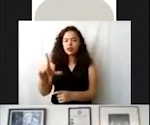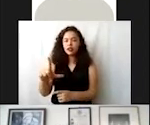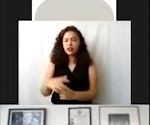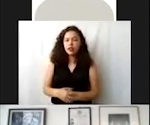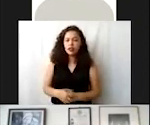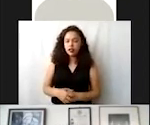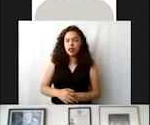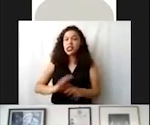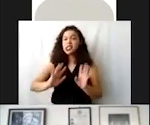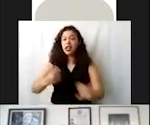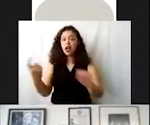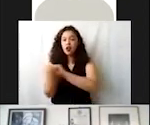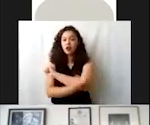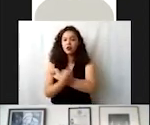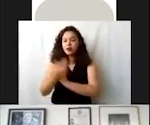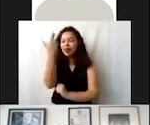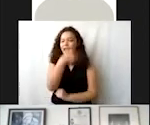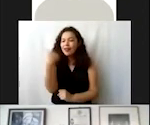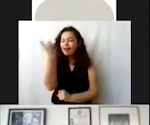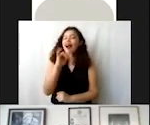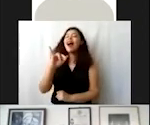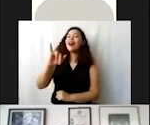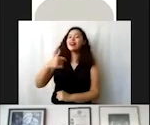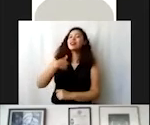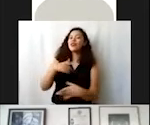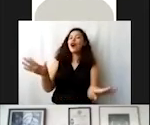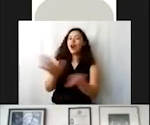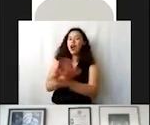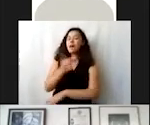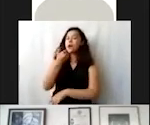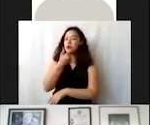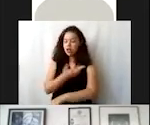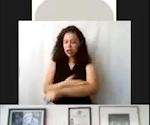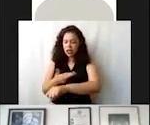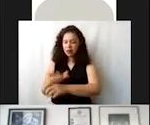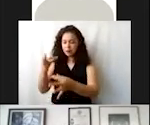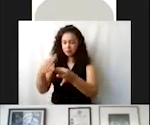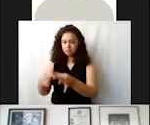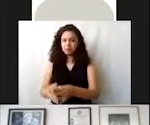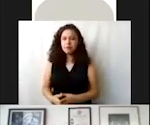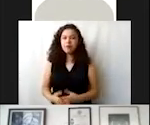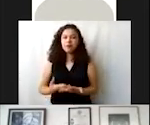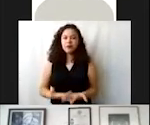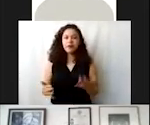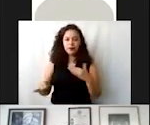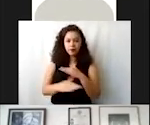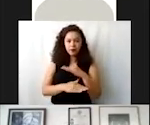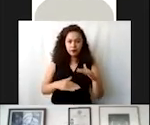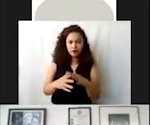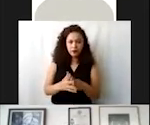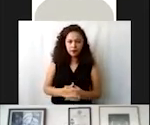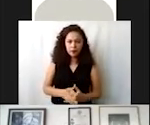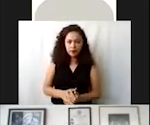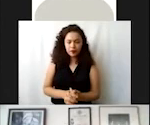y automáticamente verificamos, ¿no? Bueno, aquí tenemos cuáles son los fundamentos,